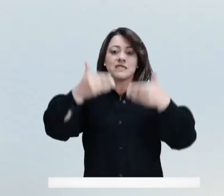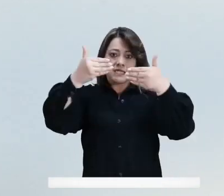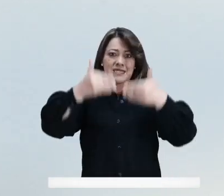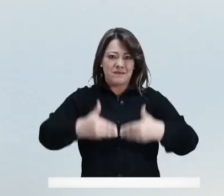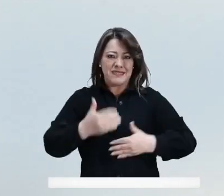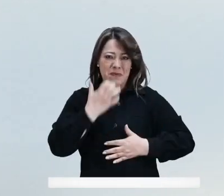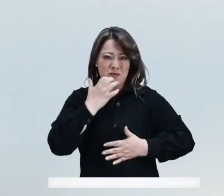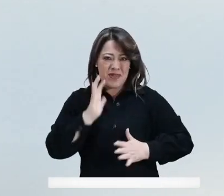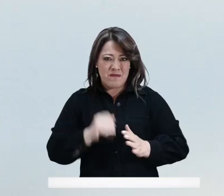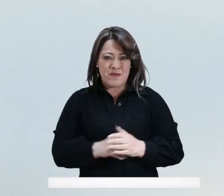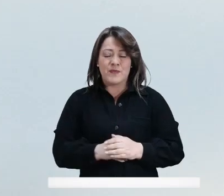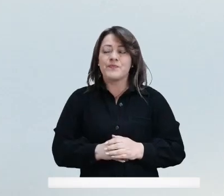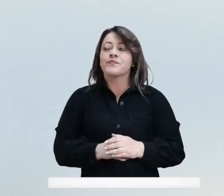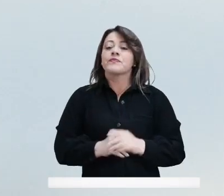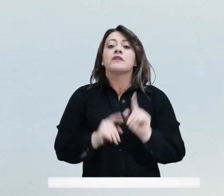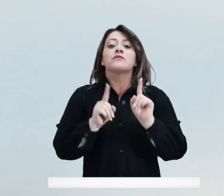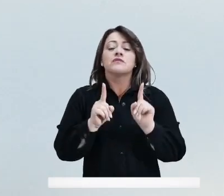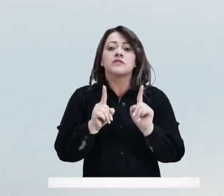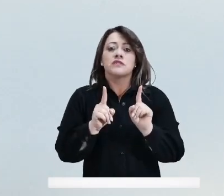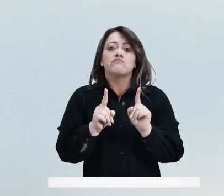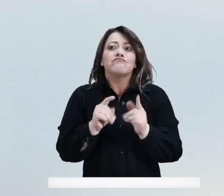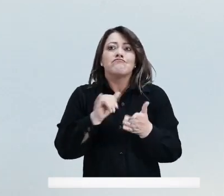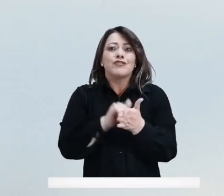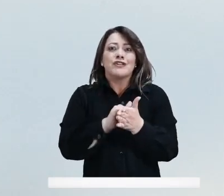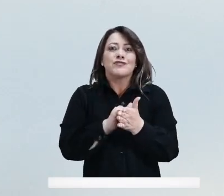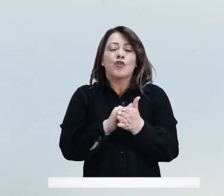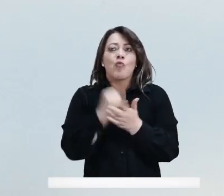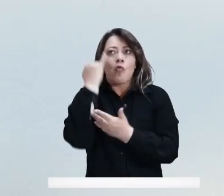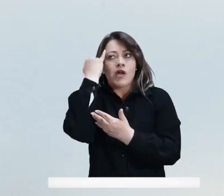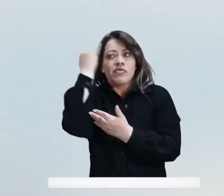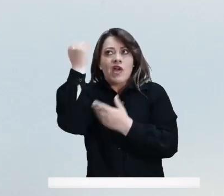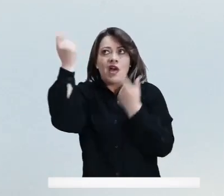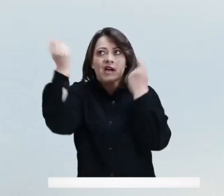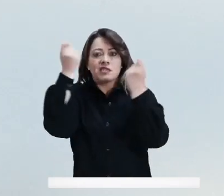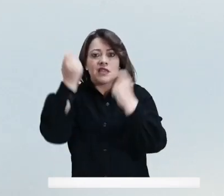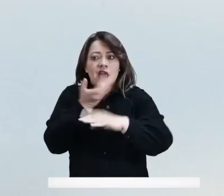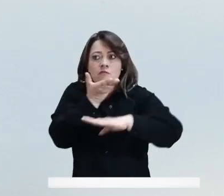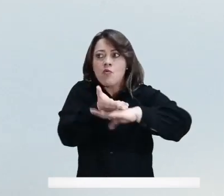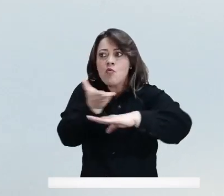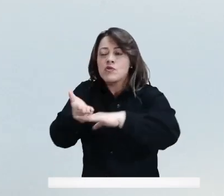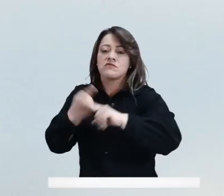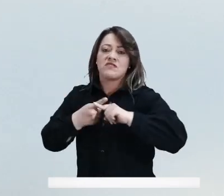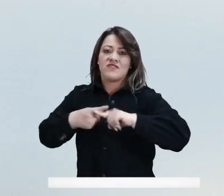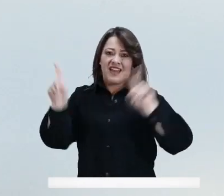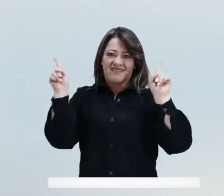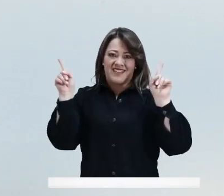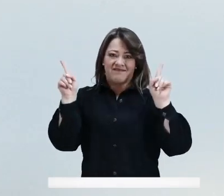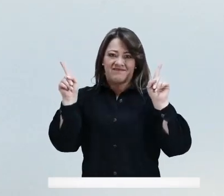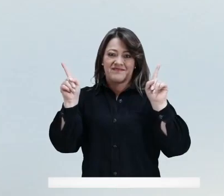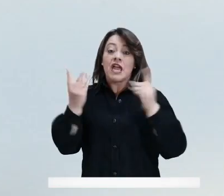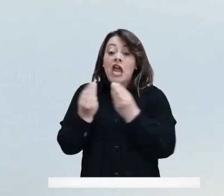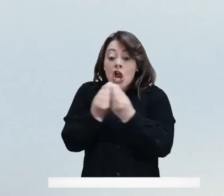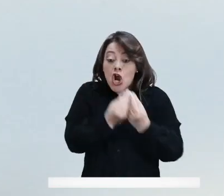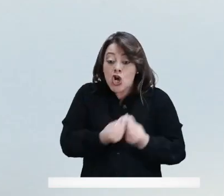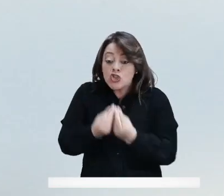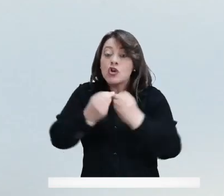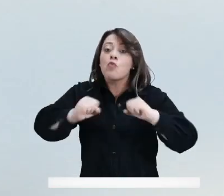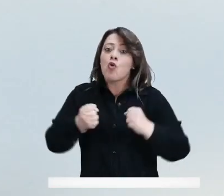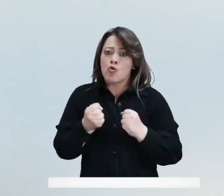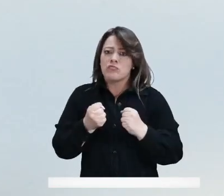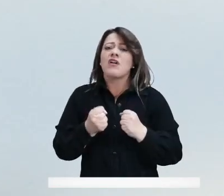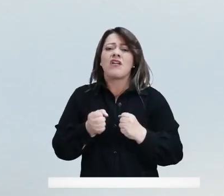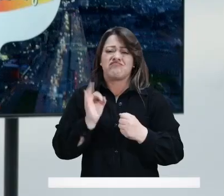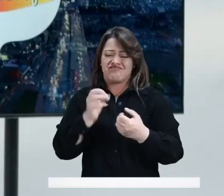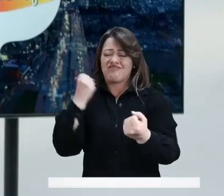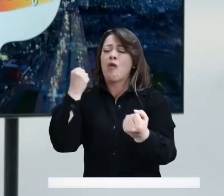con discapacidad, pero digamos que hemos llegado con una agenda diferente, que hemos encontrado dentro del Consejo pues las ganas y el